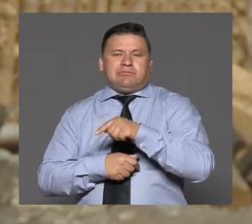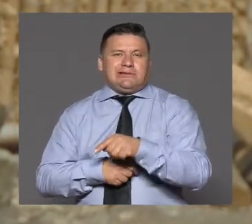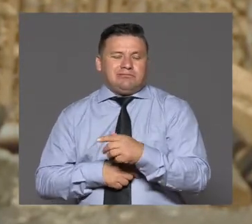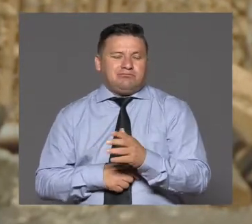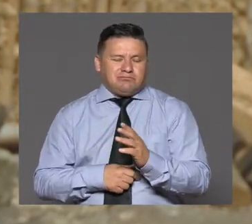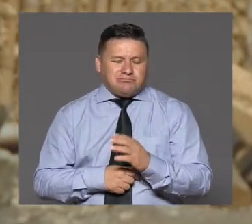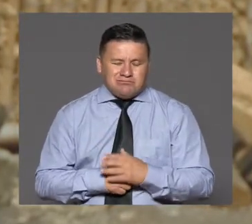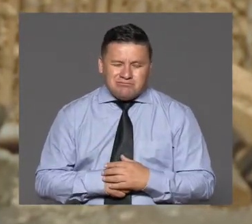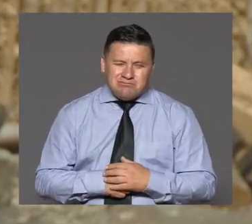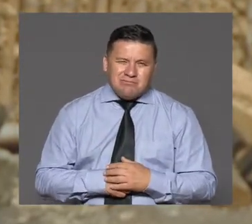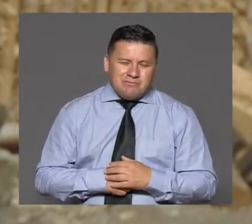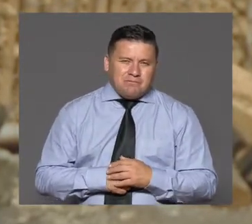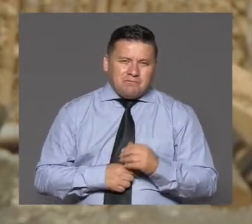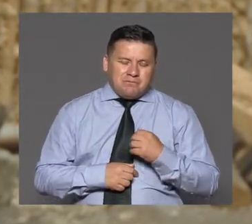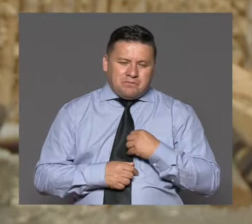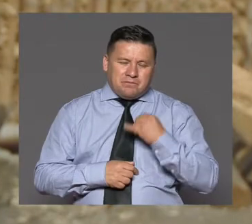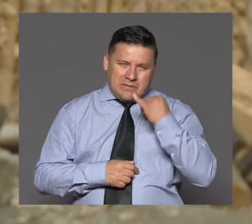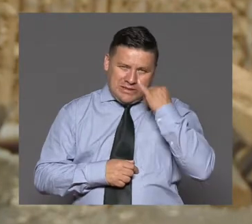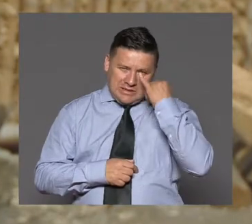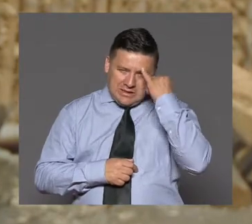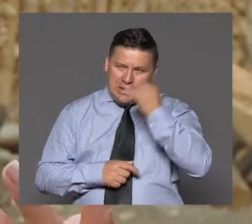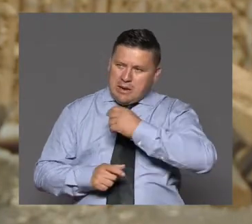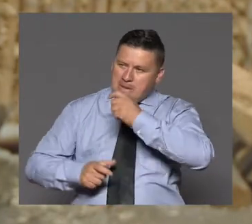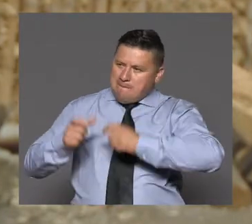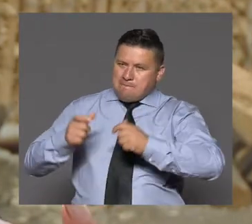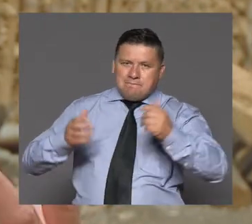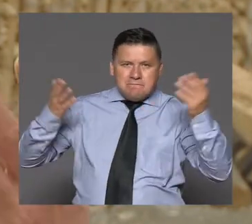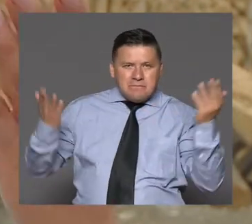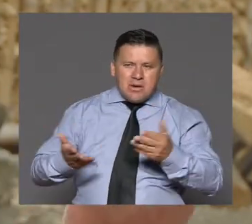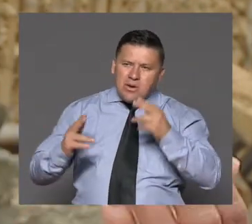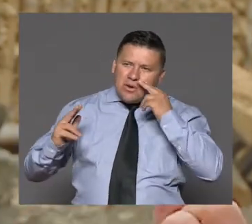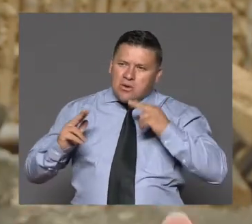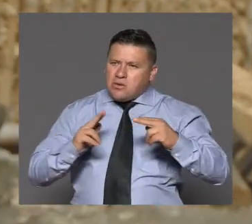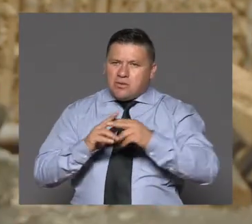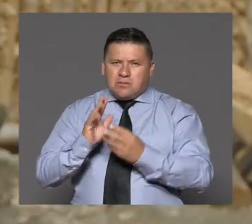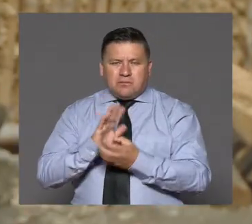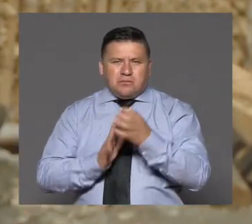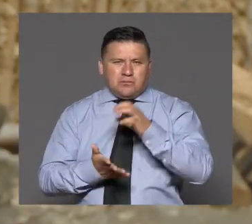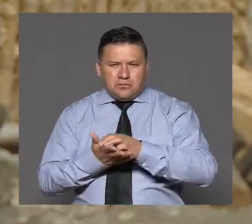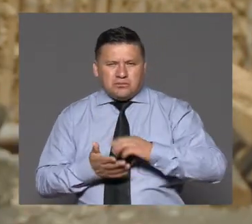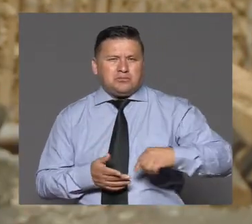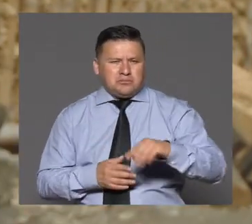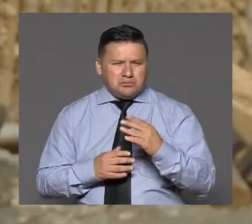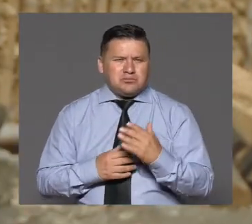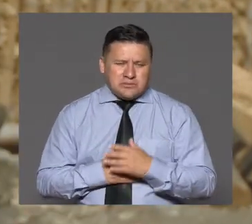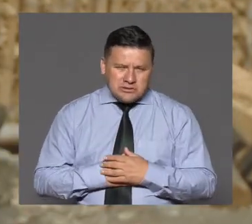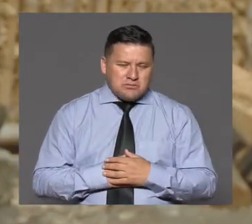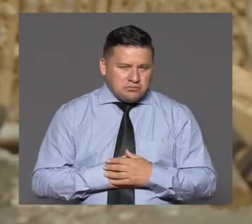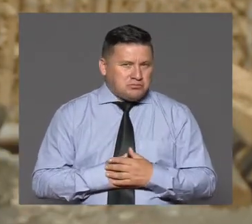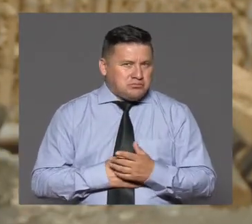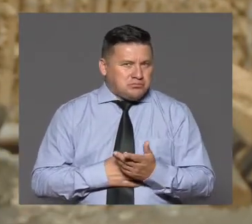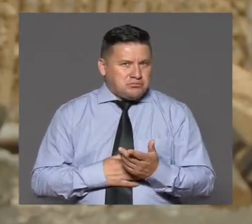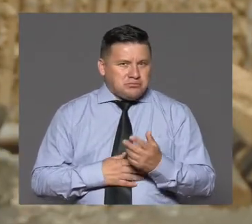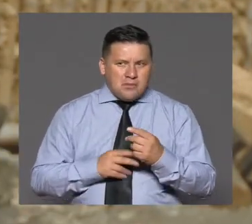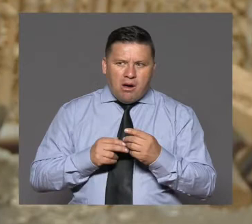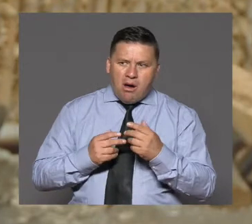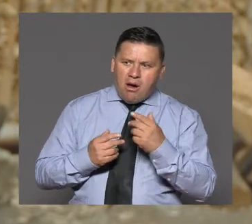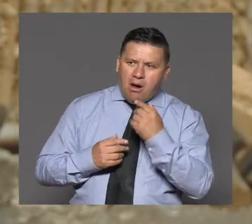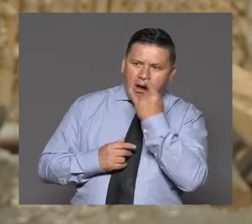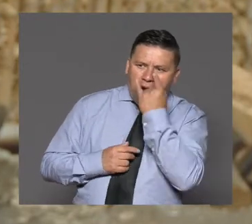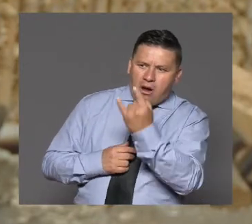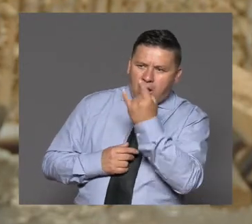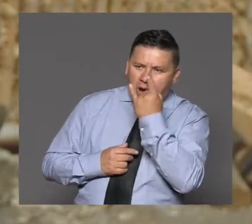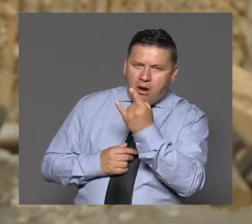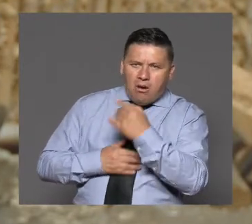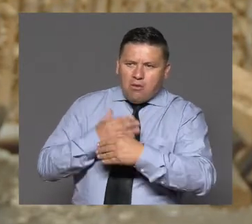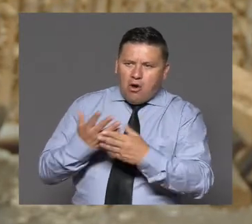pues la idea de que la gente venga y conozca los productos, pues ha hecho de que el turista quiera venir a